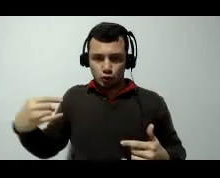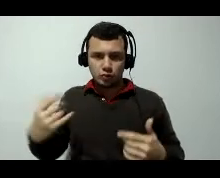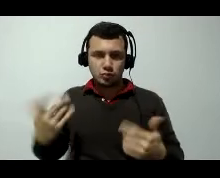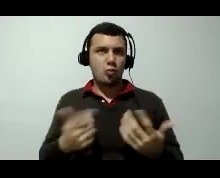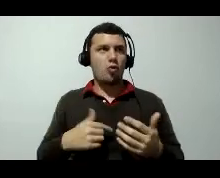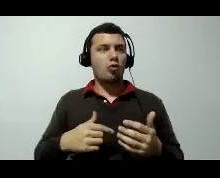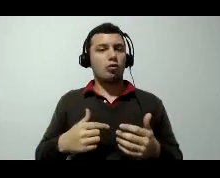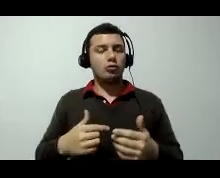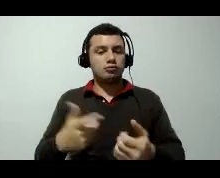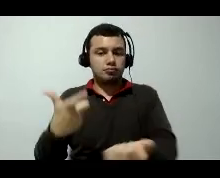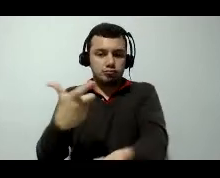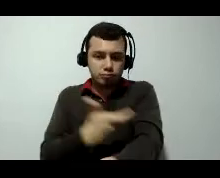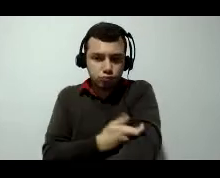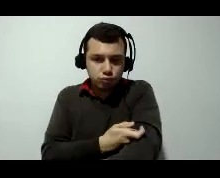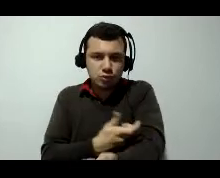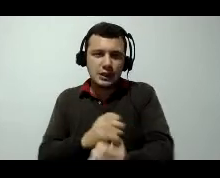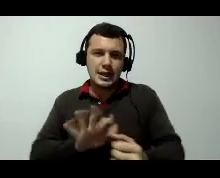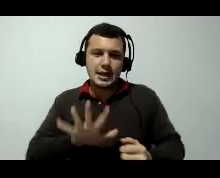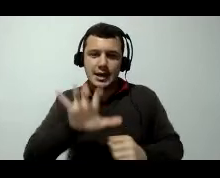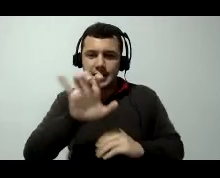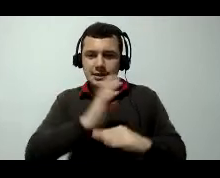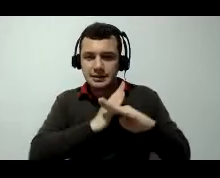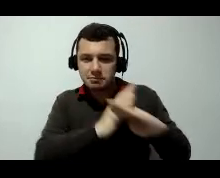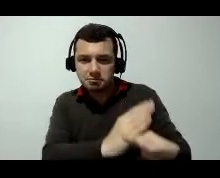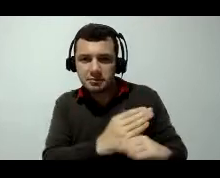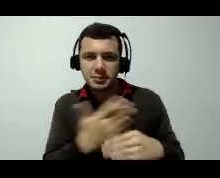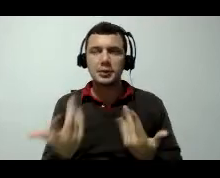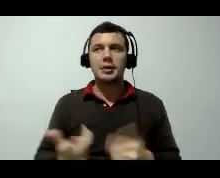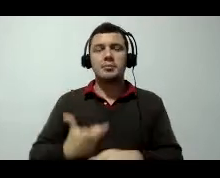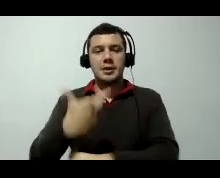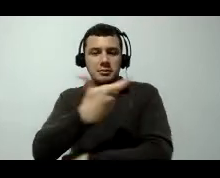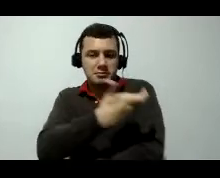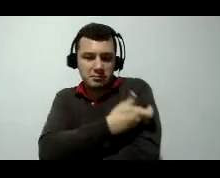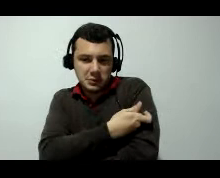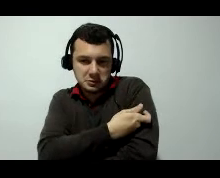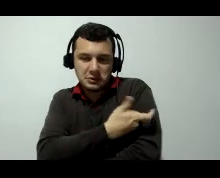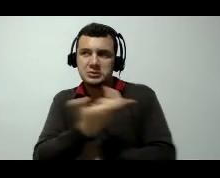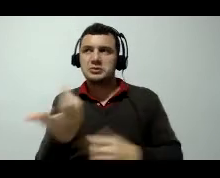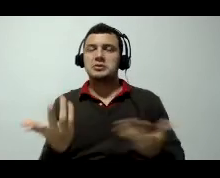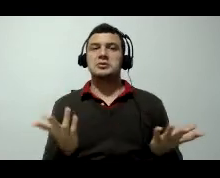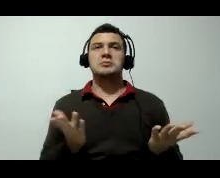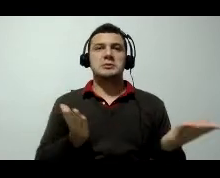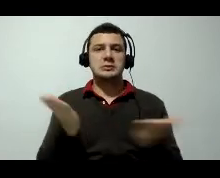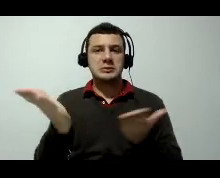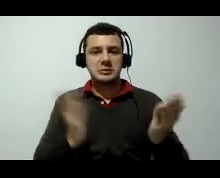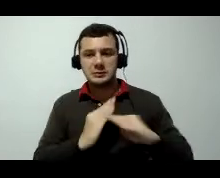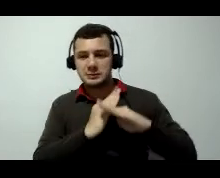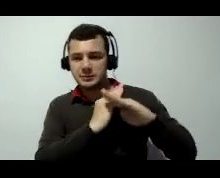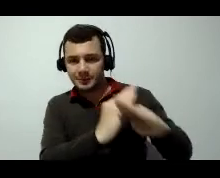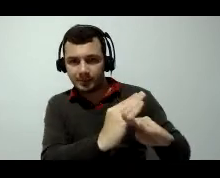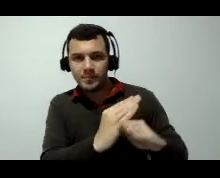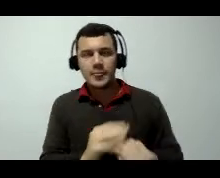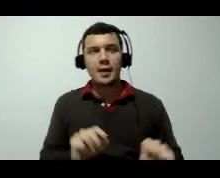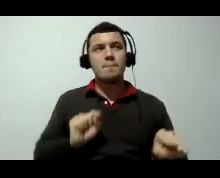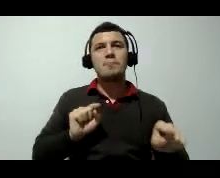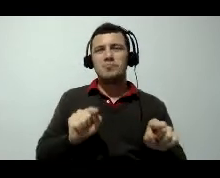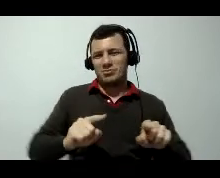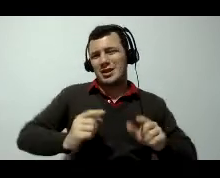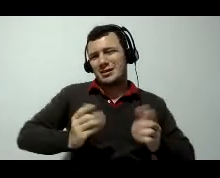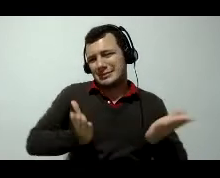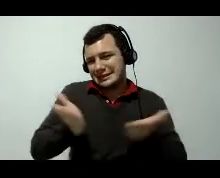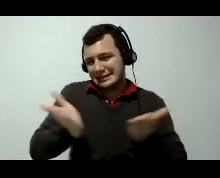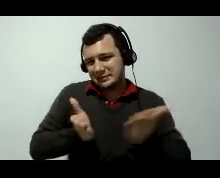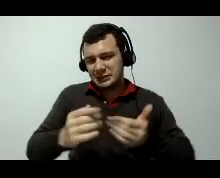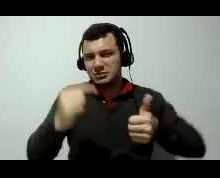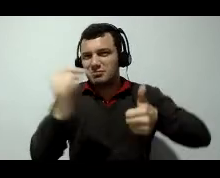un servicio de promoción y prevención, vacunación. Entonces, yo tengo que conocer cuáles son los servicios de